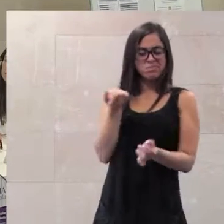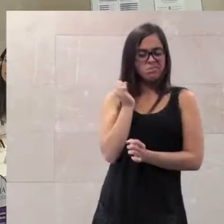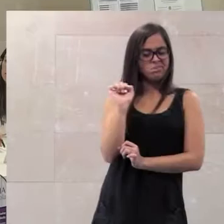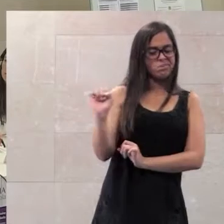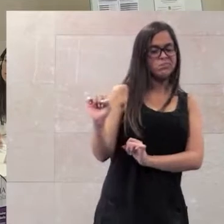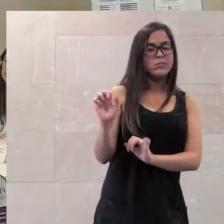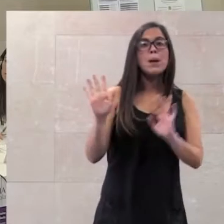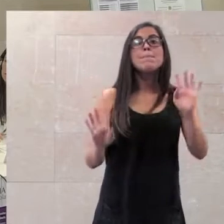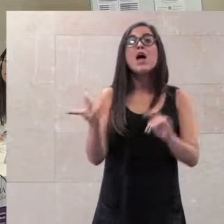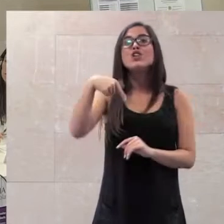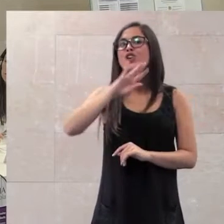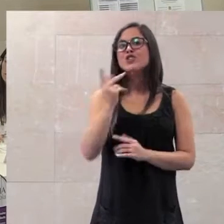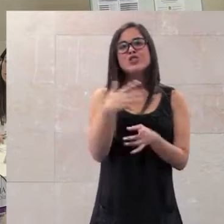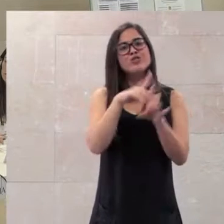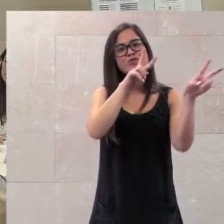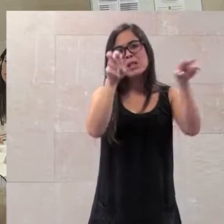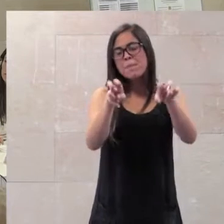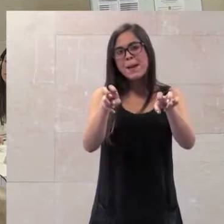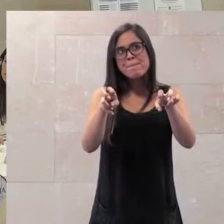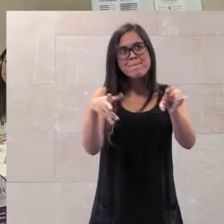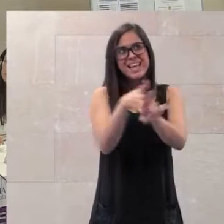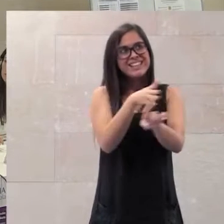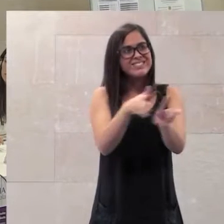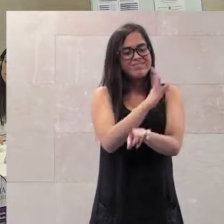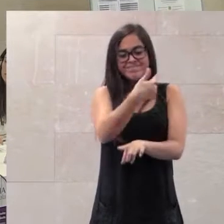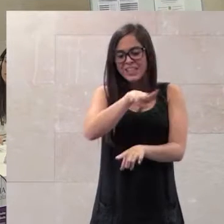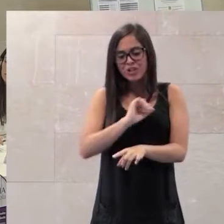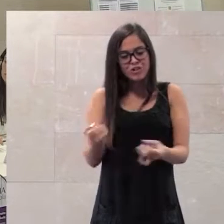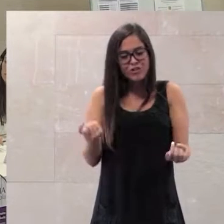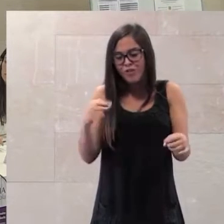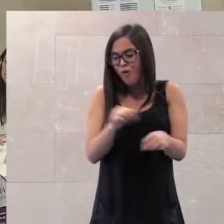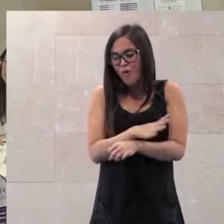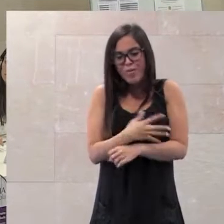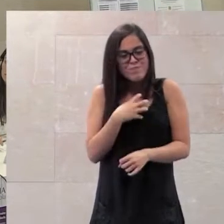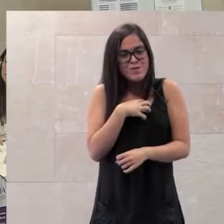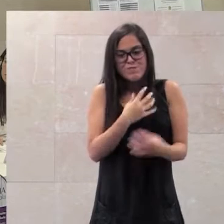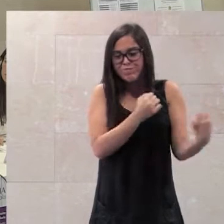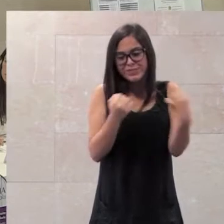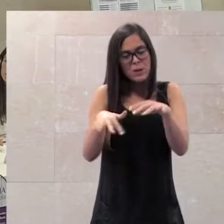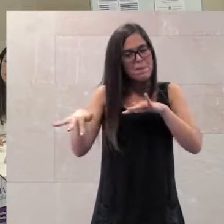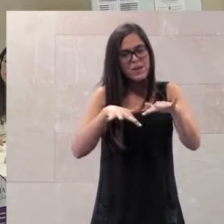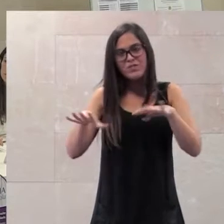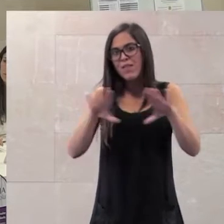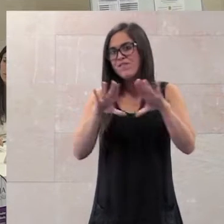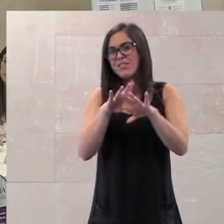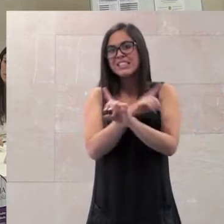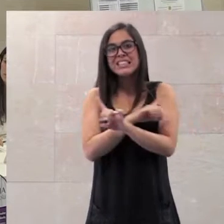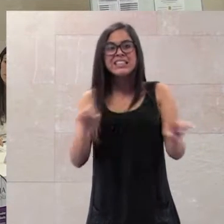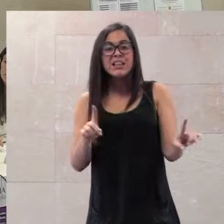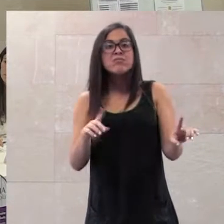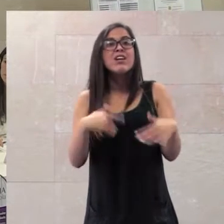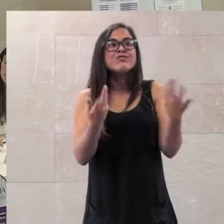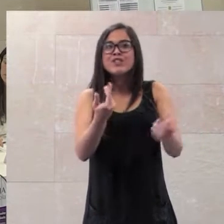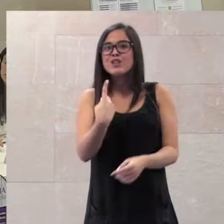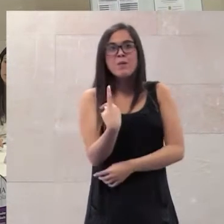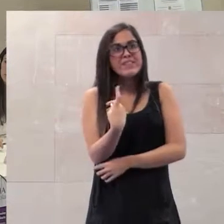también con el tema de las víctimas lo tenemos claro, ¿no? No llegamos de las instituciones, no llegamos desde los movimientos feministas, ahí es un tema pendiente que tenemos, ¿no? El